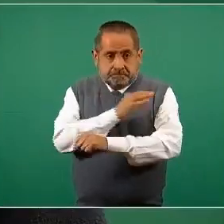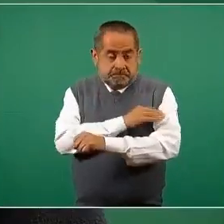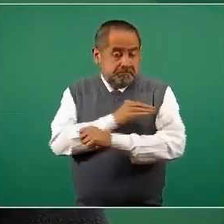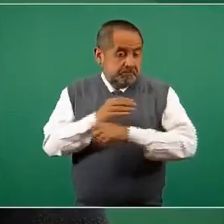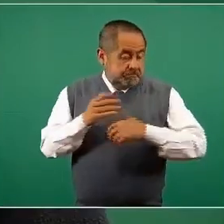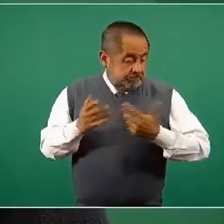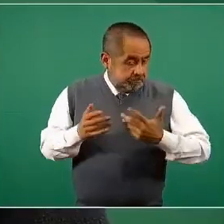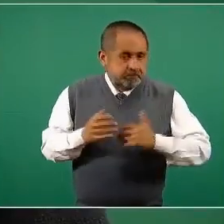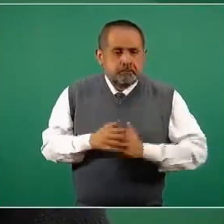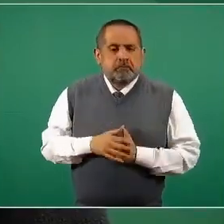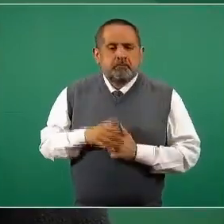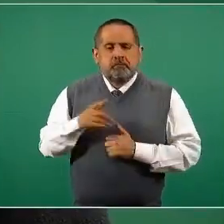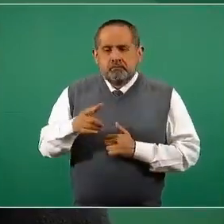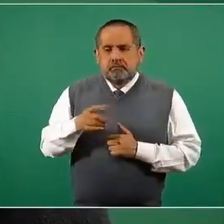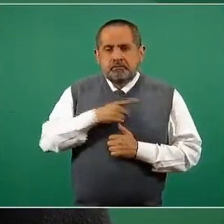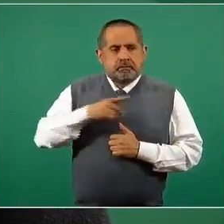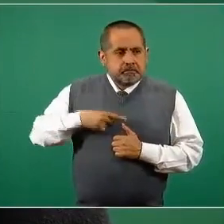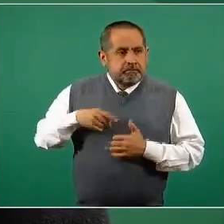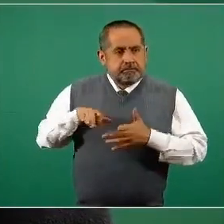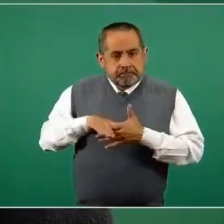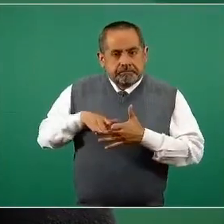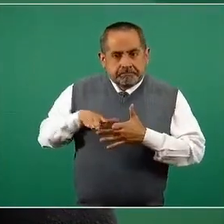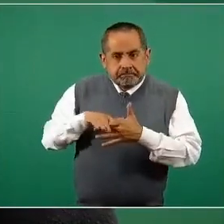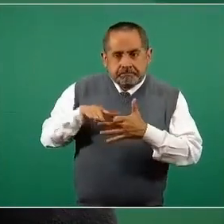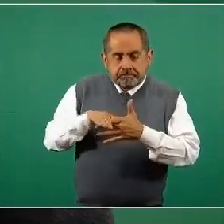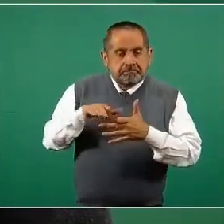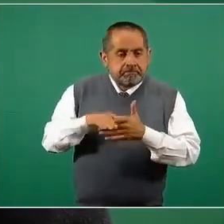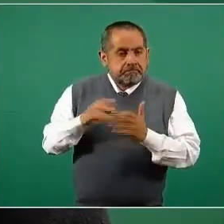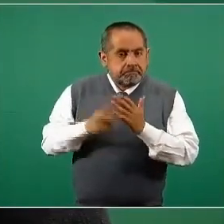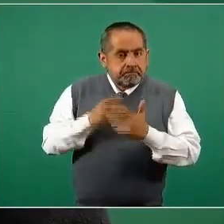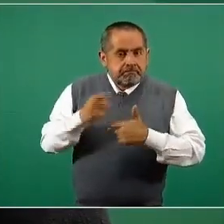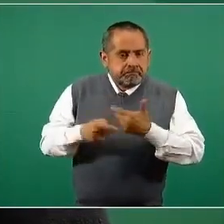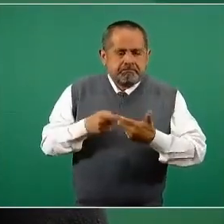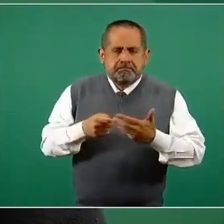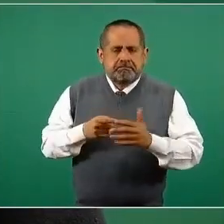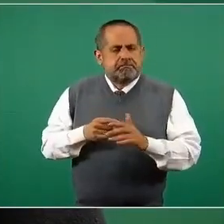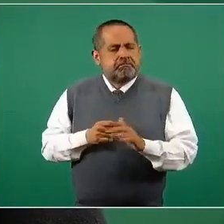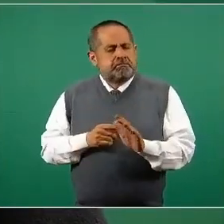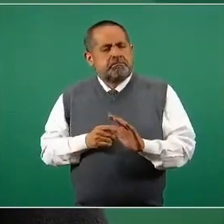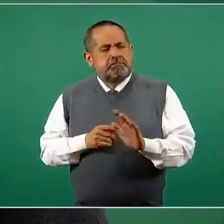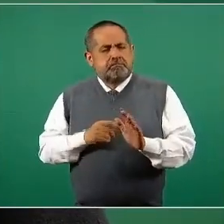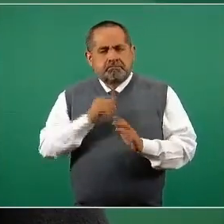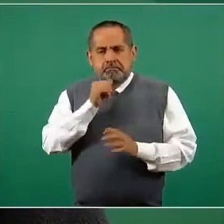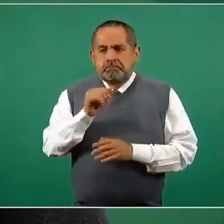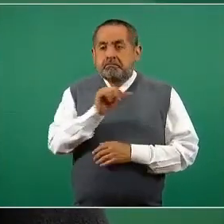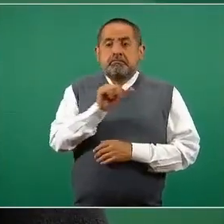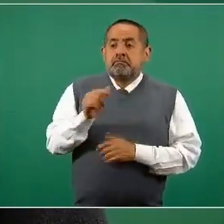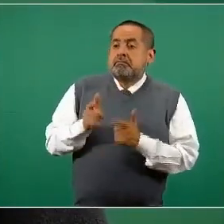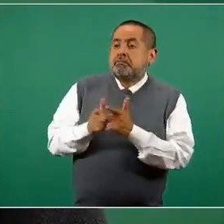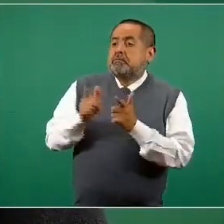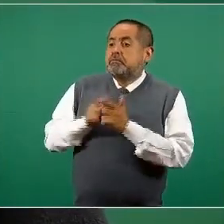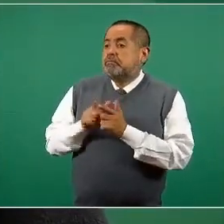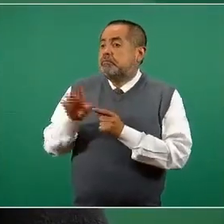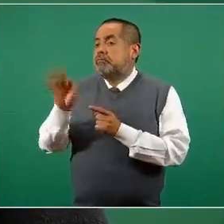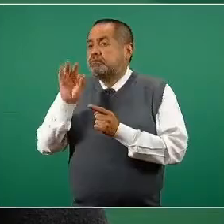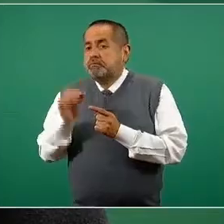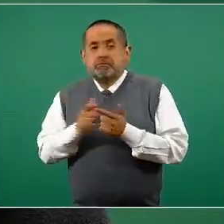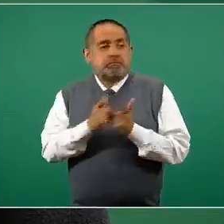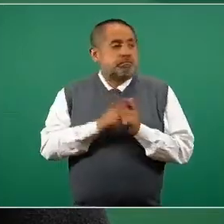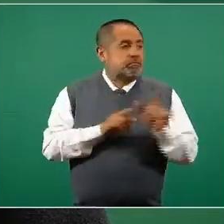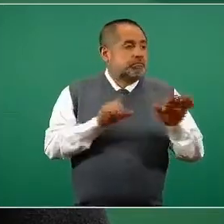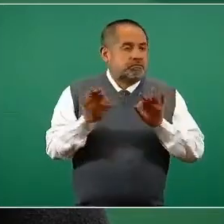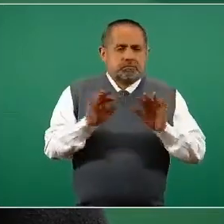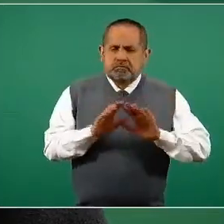como una medida que se tenga que estar haciendo de manera sistemática algún grupo de las personas que hasta el momento se han